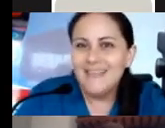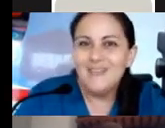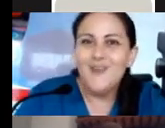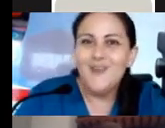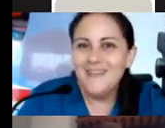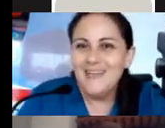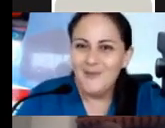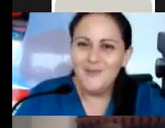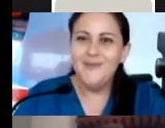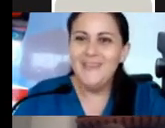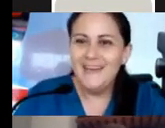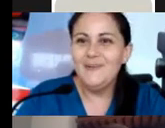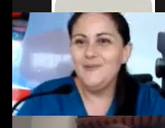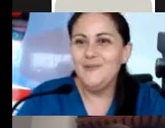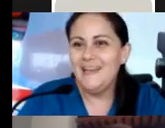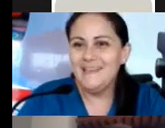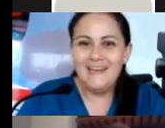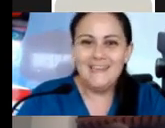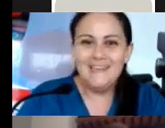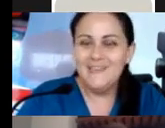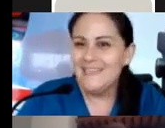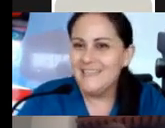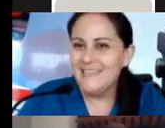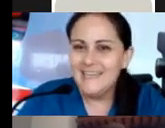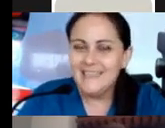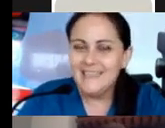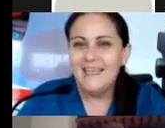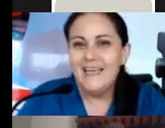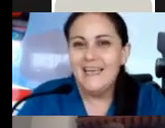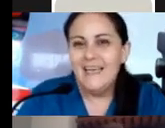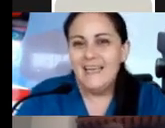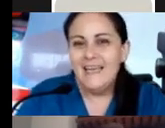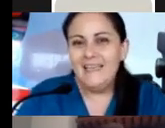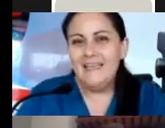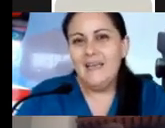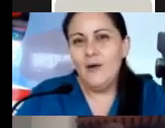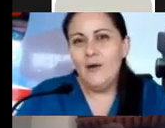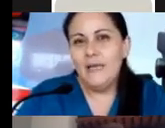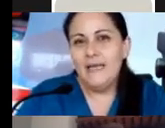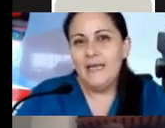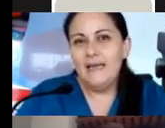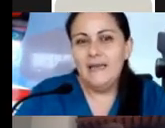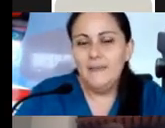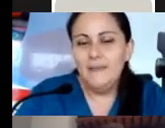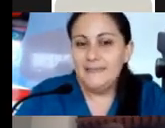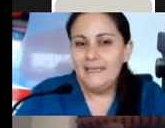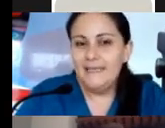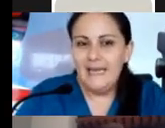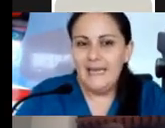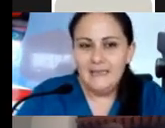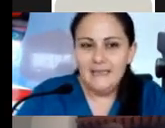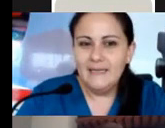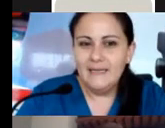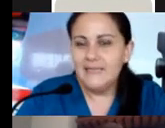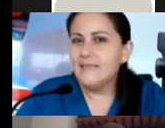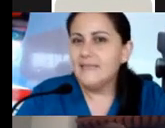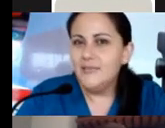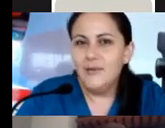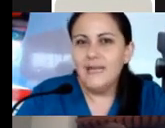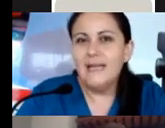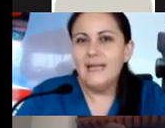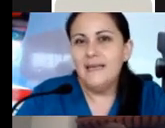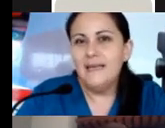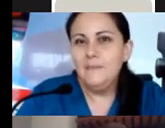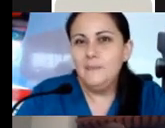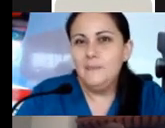puestas al sol del mediodía, 1 de la tarde, 2 de la tarde, y aunque el material en el que está